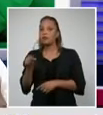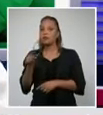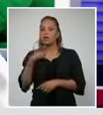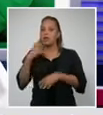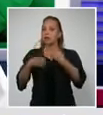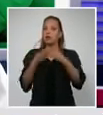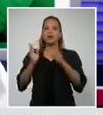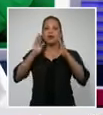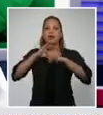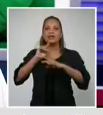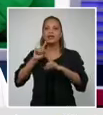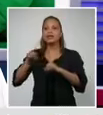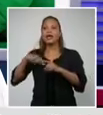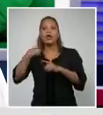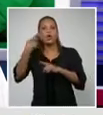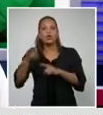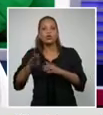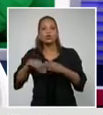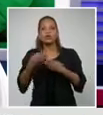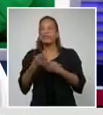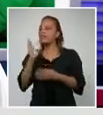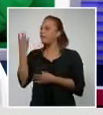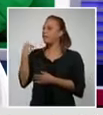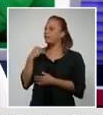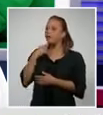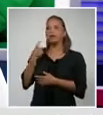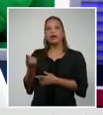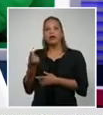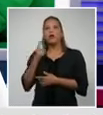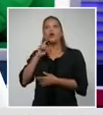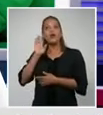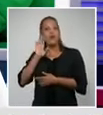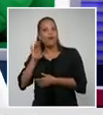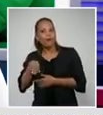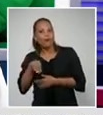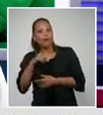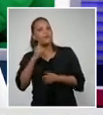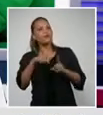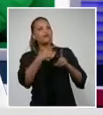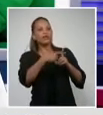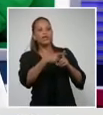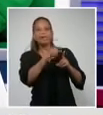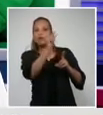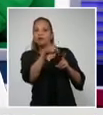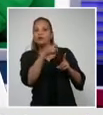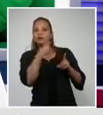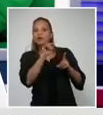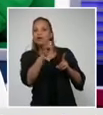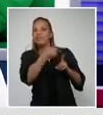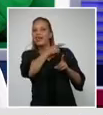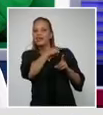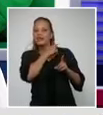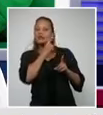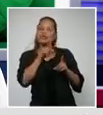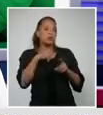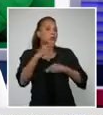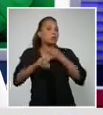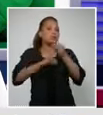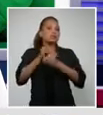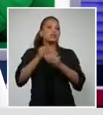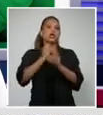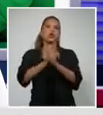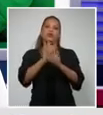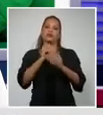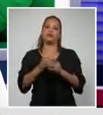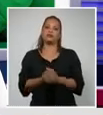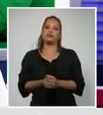siguiente, a los 2 días, a los 3 días te dicen, oye, fulano fue positivo a la COVID y ya te convertiste en contacto. Entonces, no